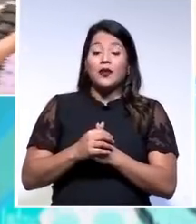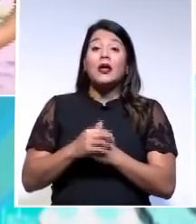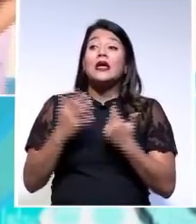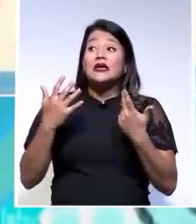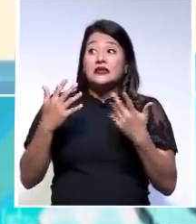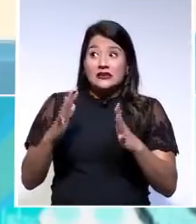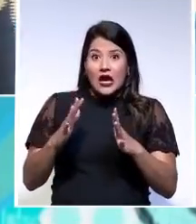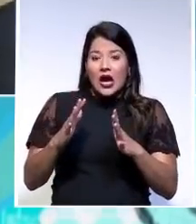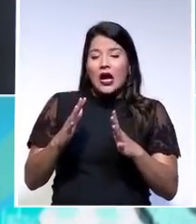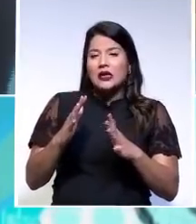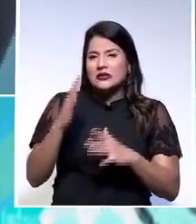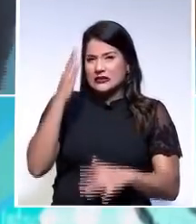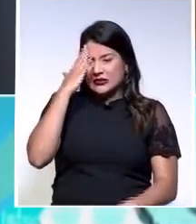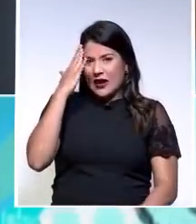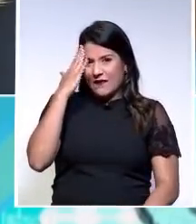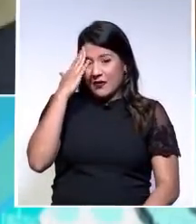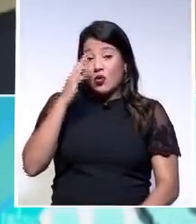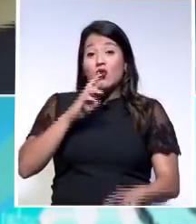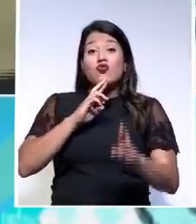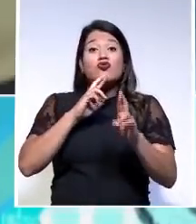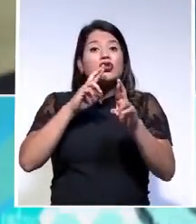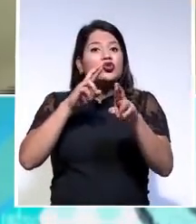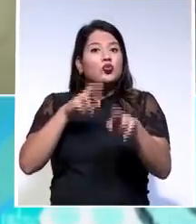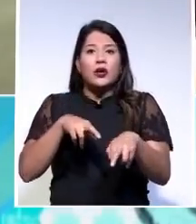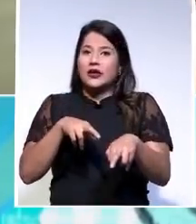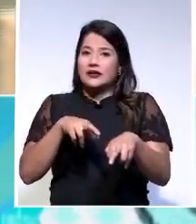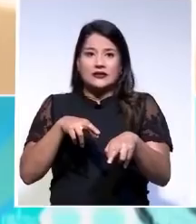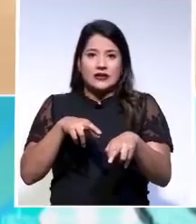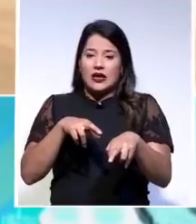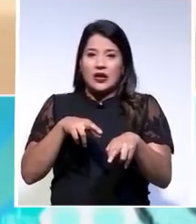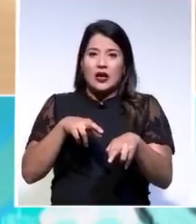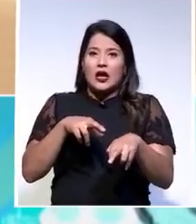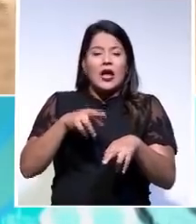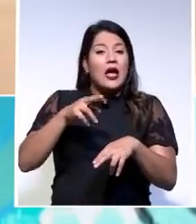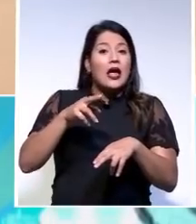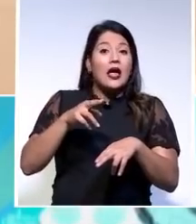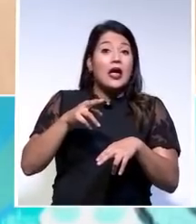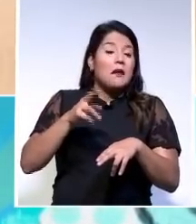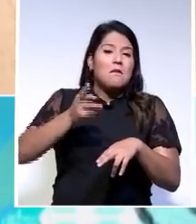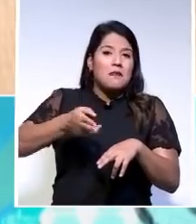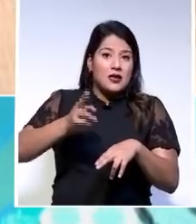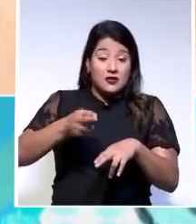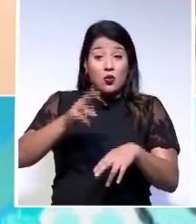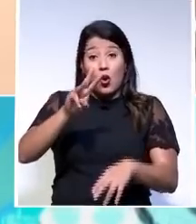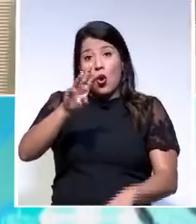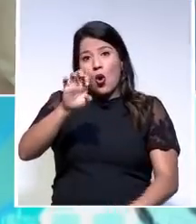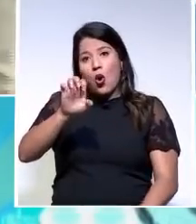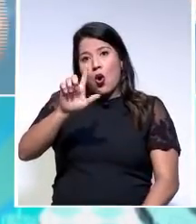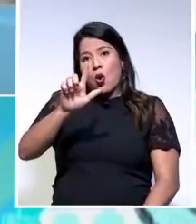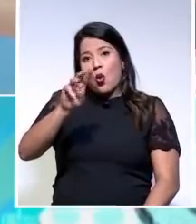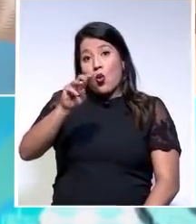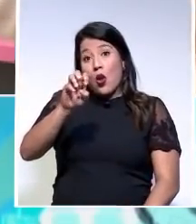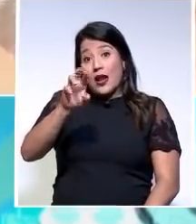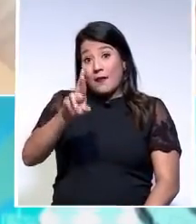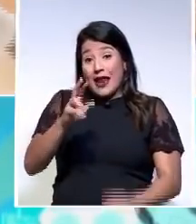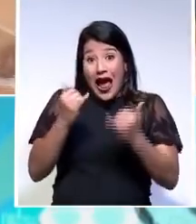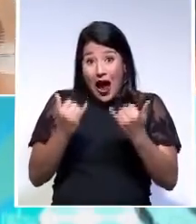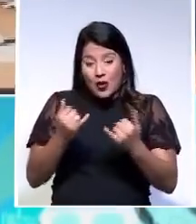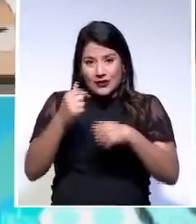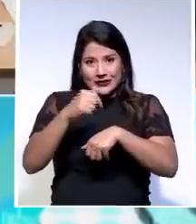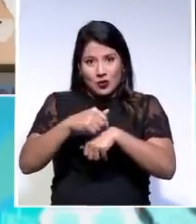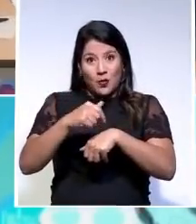diferentes tendencias que el resultado es el que se está manejando desde horas de la mañana. Don Wilmer Ramos en este momento está ganando